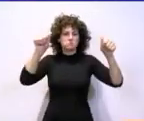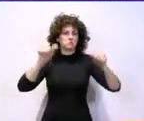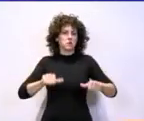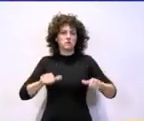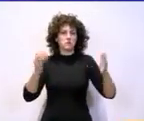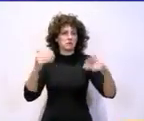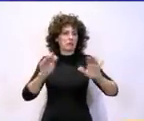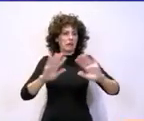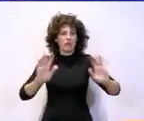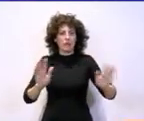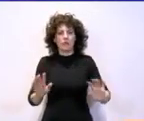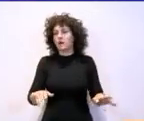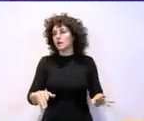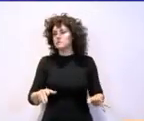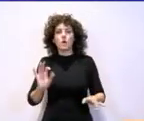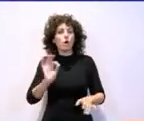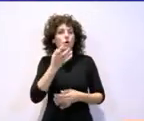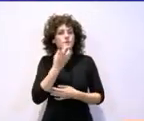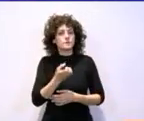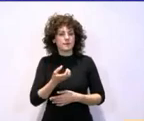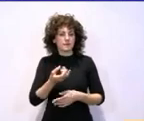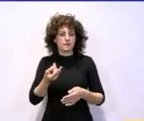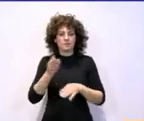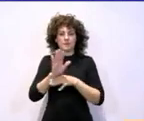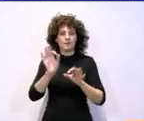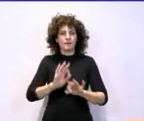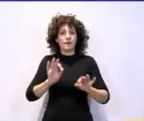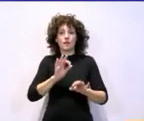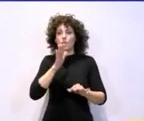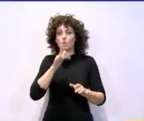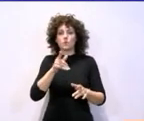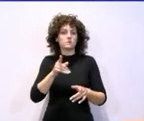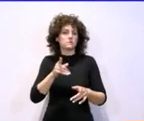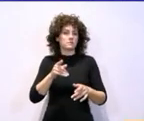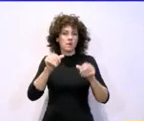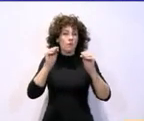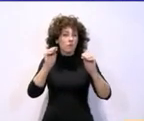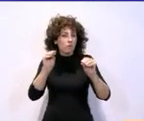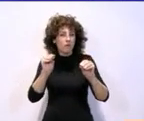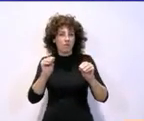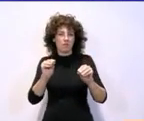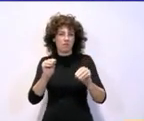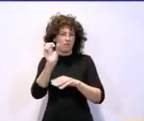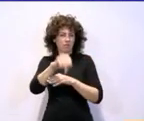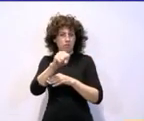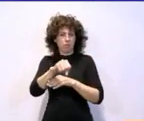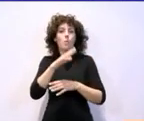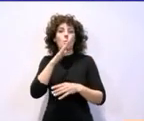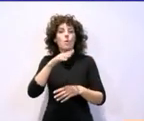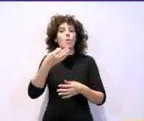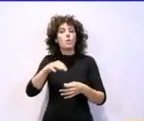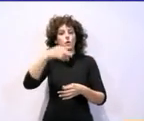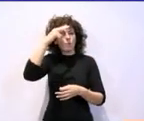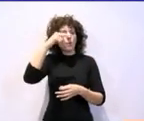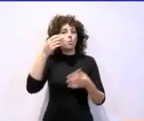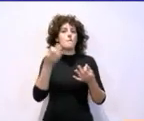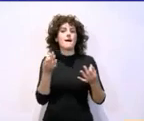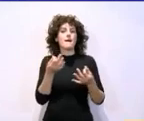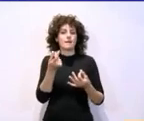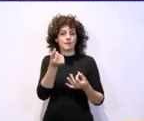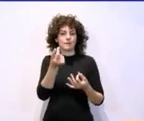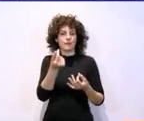plantea con ninguna seriedad. Ustedes desprecian, desde luego, la formación y les da igual, porque lo único que les preocupa es ahorrar dinero. Y